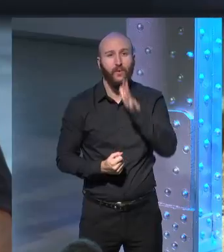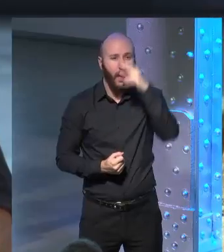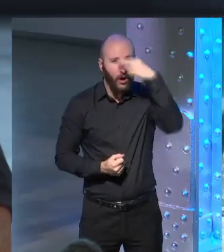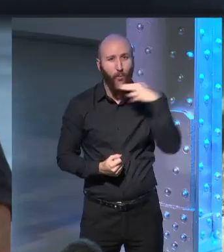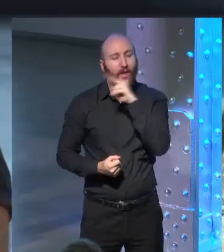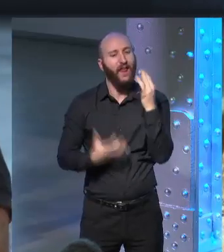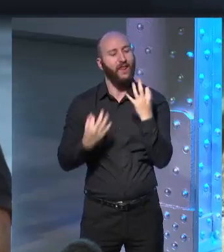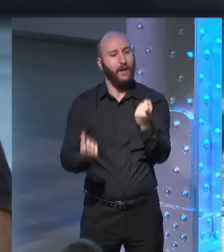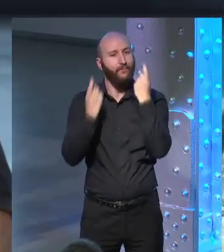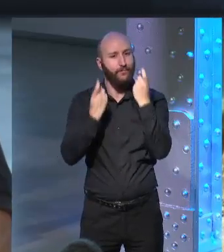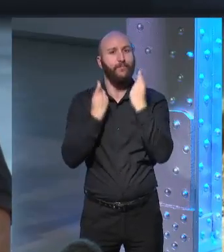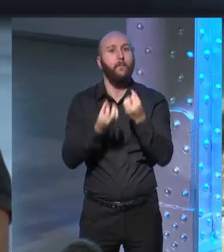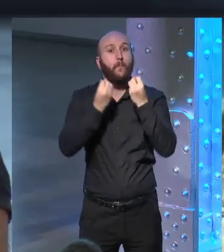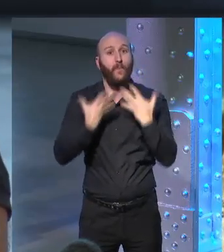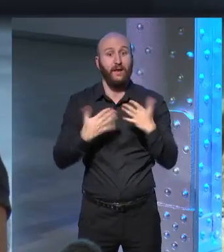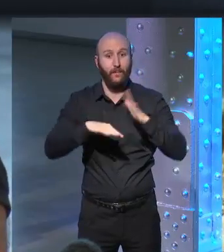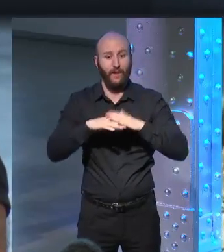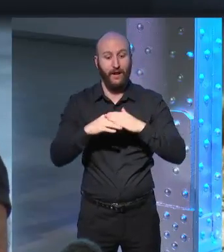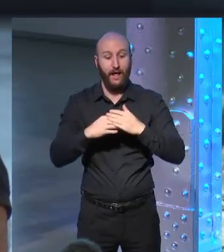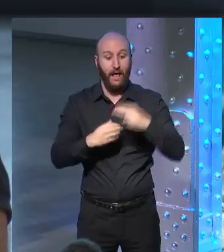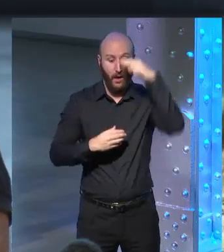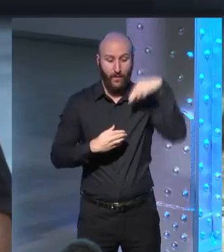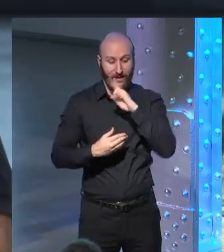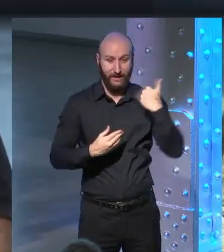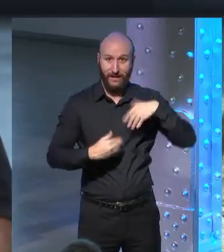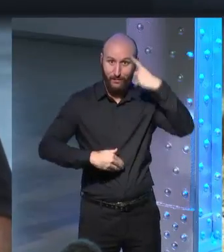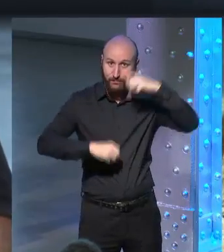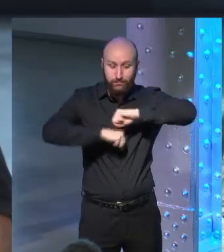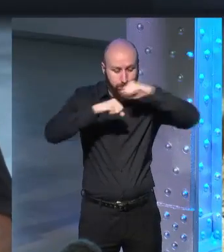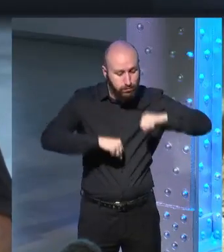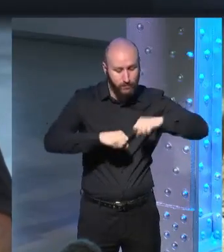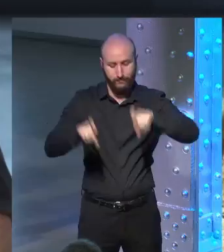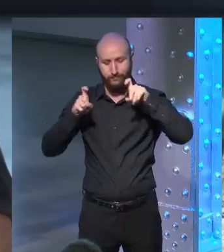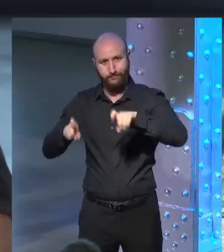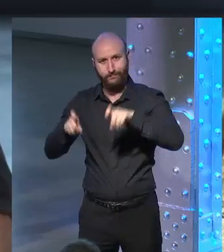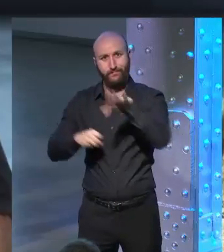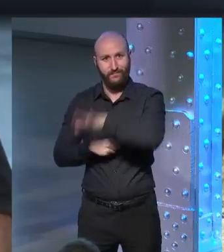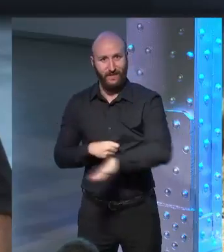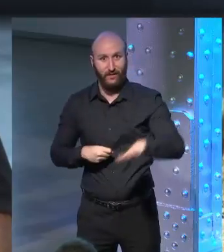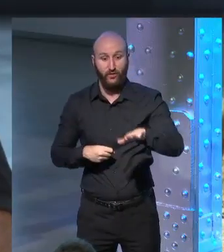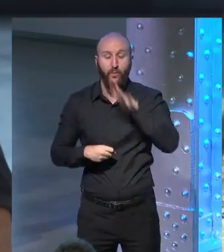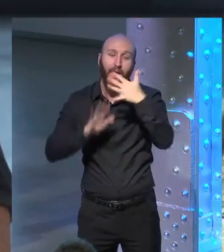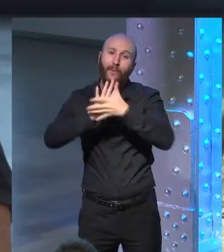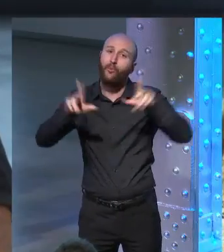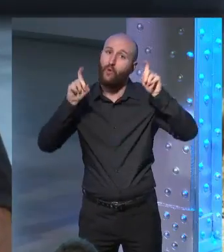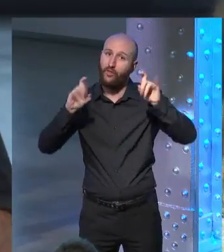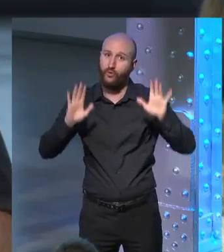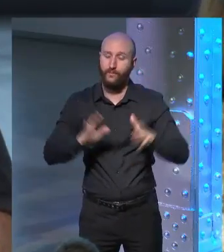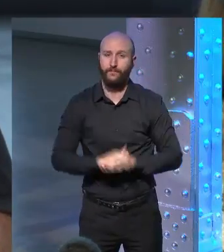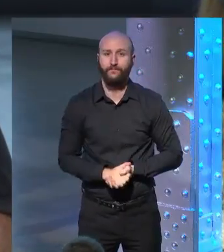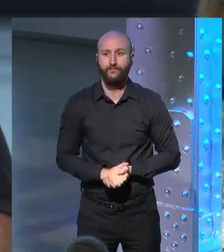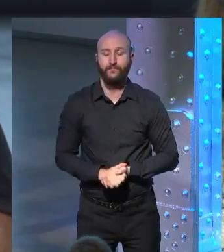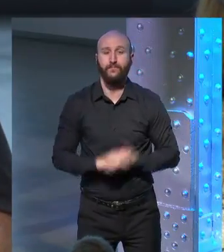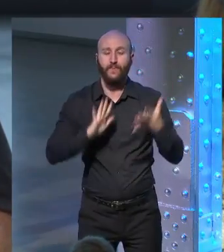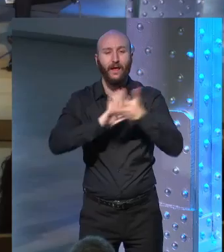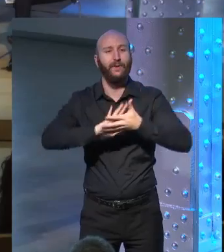padres para que los padres eduquen a los hijos. Educación, hablamos de educación desde el primer momento. Hablamos de